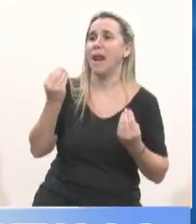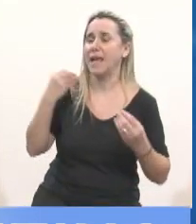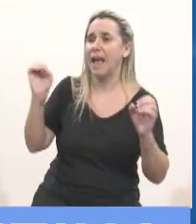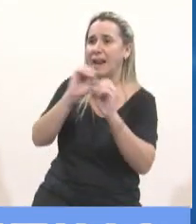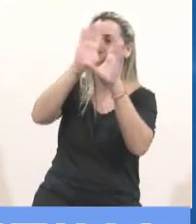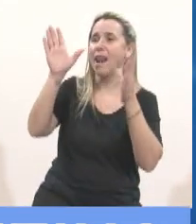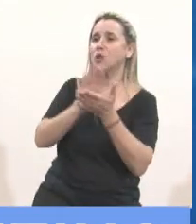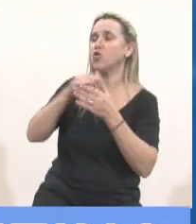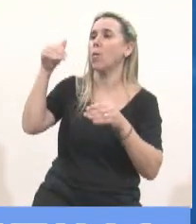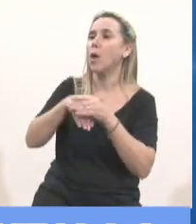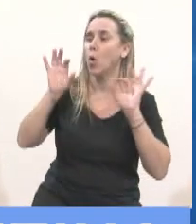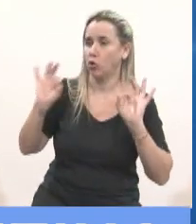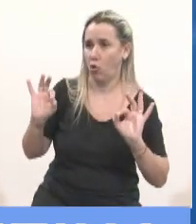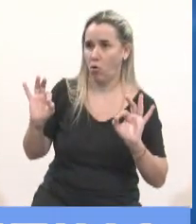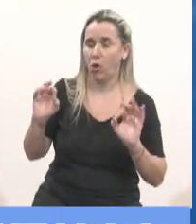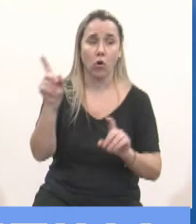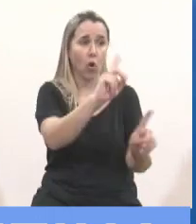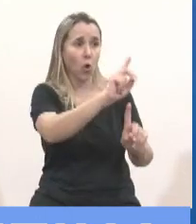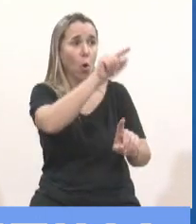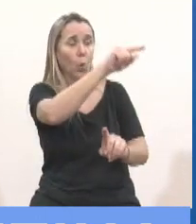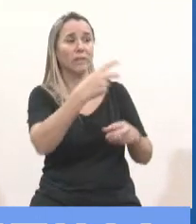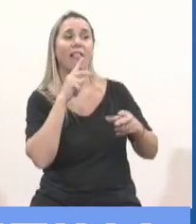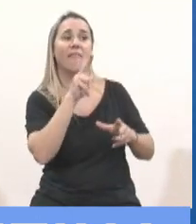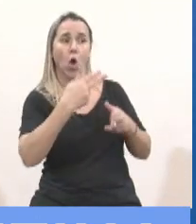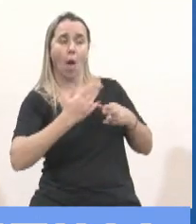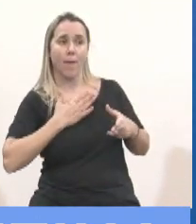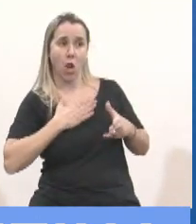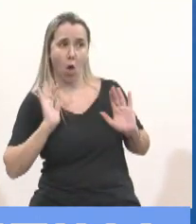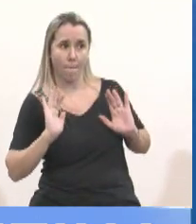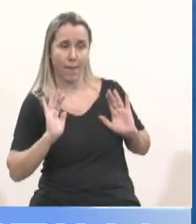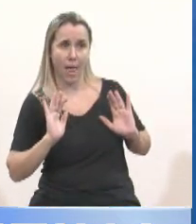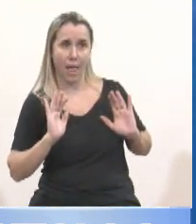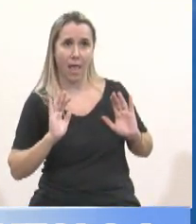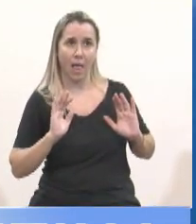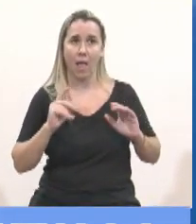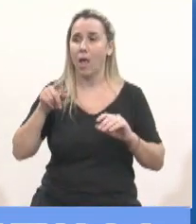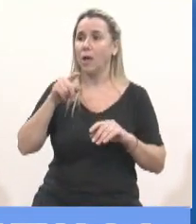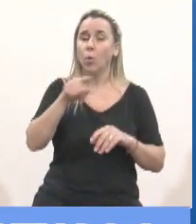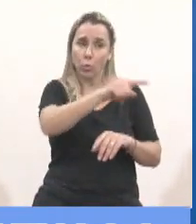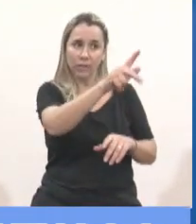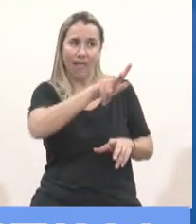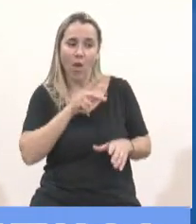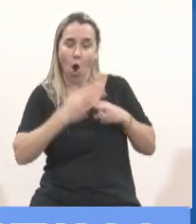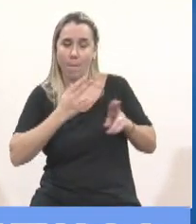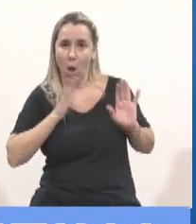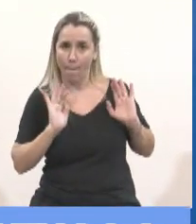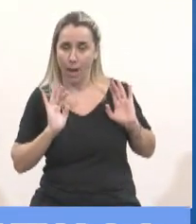el sentido del voto. No. Usted me mencionó, presidente de la bancada. Usted me mencionó